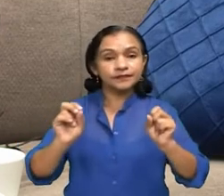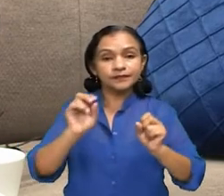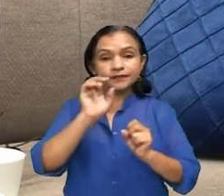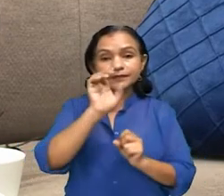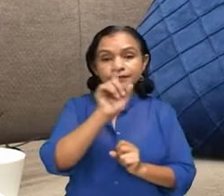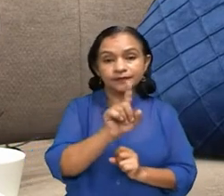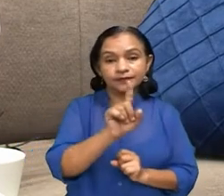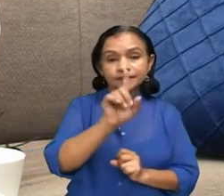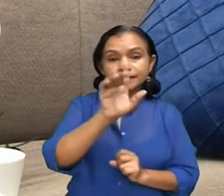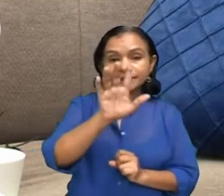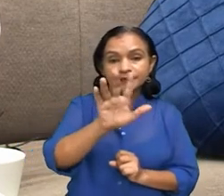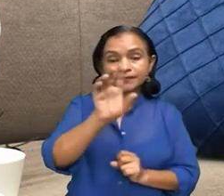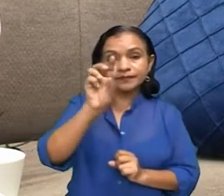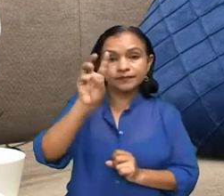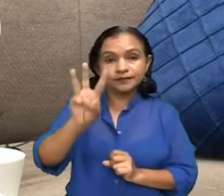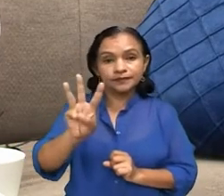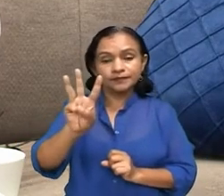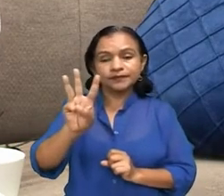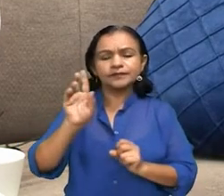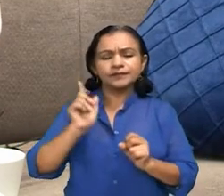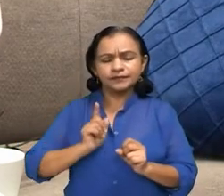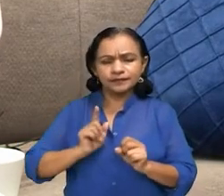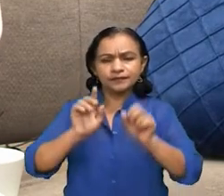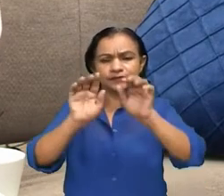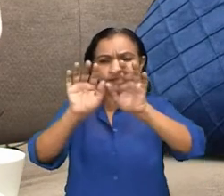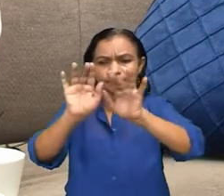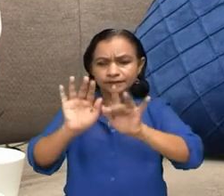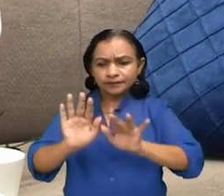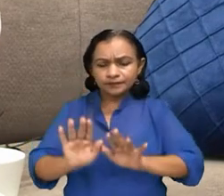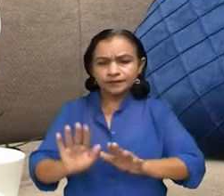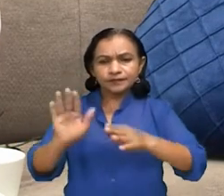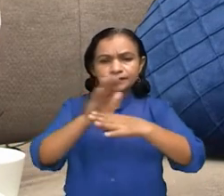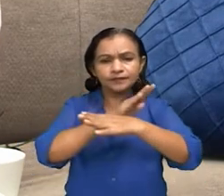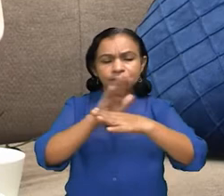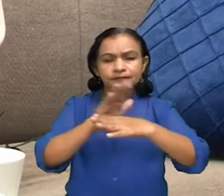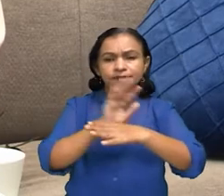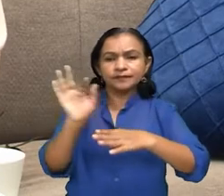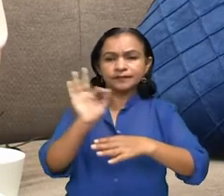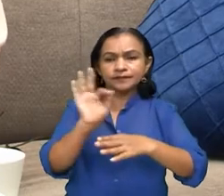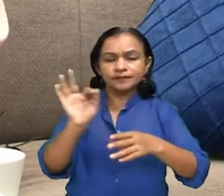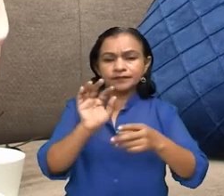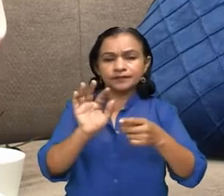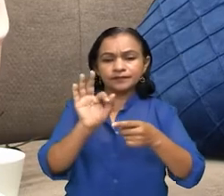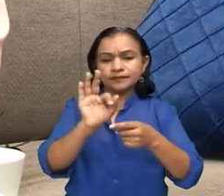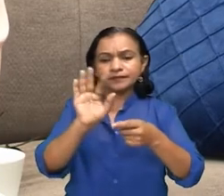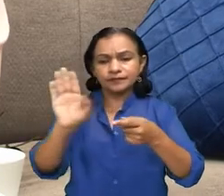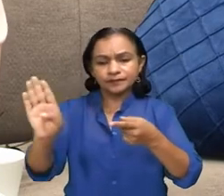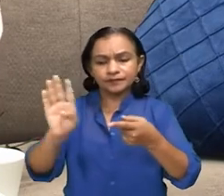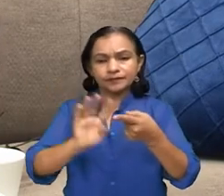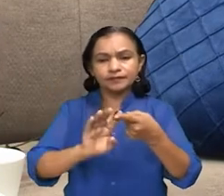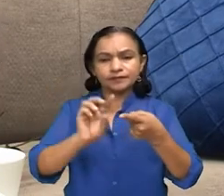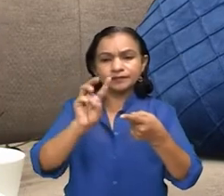153 municipios, comunidades virtuales en diferentes plataformas, okay, como Facebook,